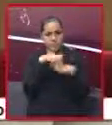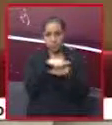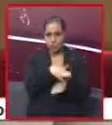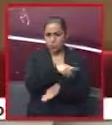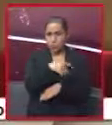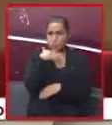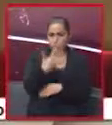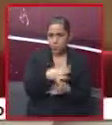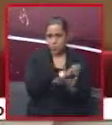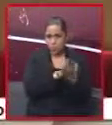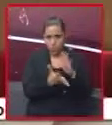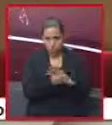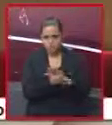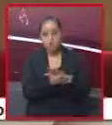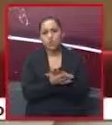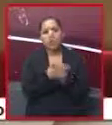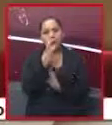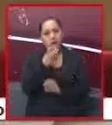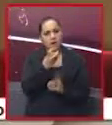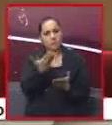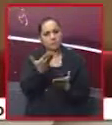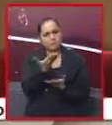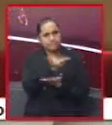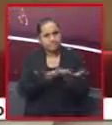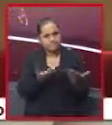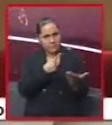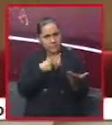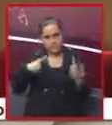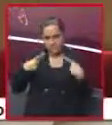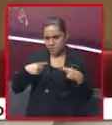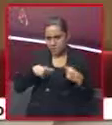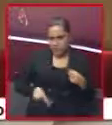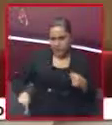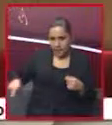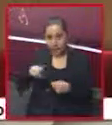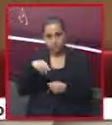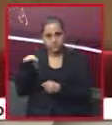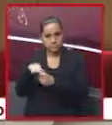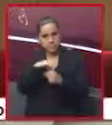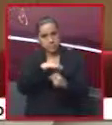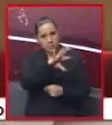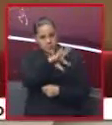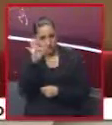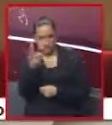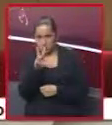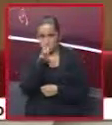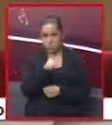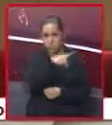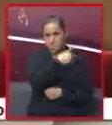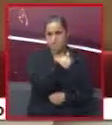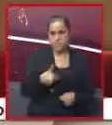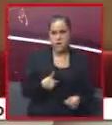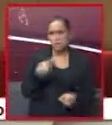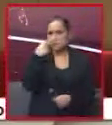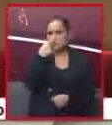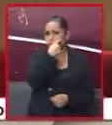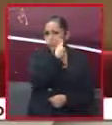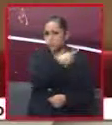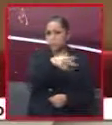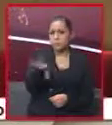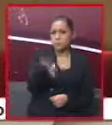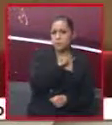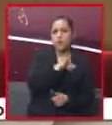debieran ser electas por los ciudadanos, por el voto de estos en las urnas y no por designaciones presidenciales y cuotas de